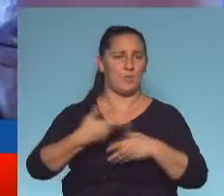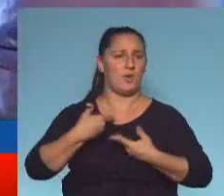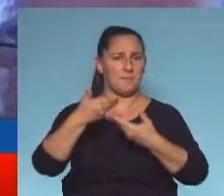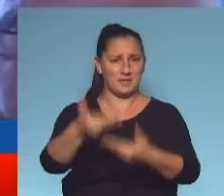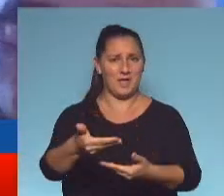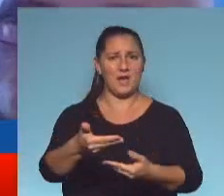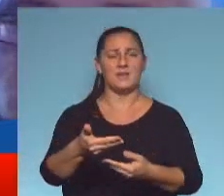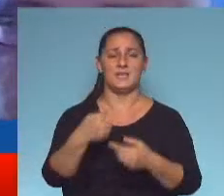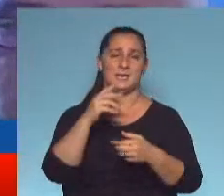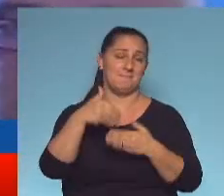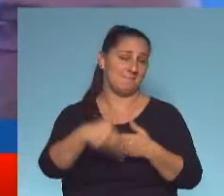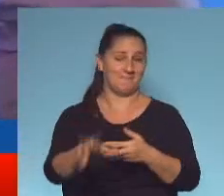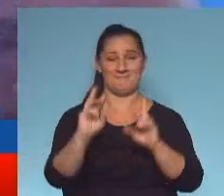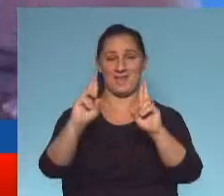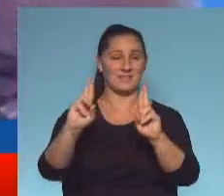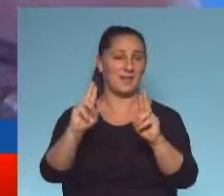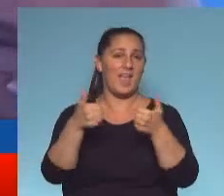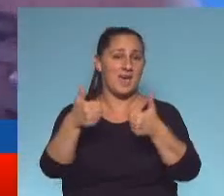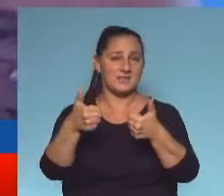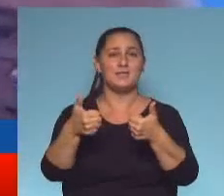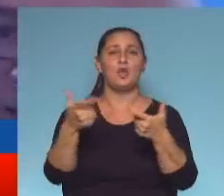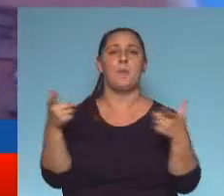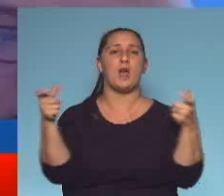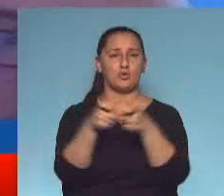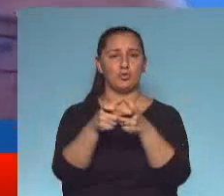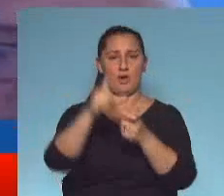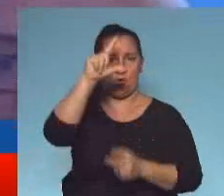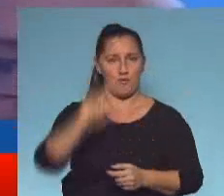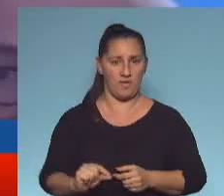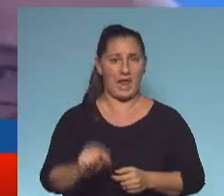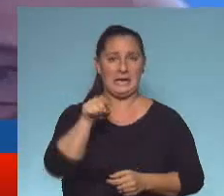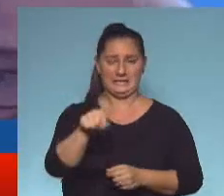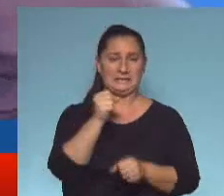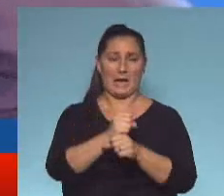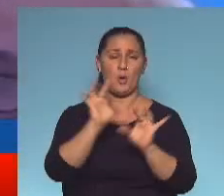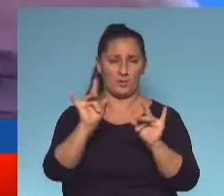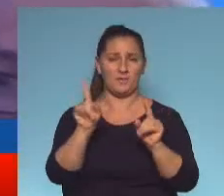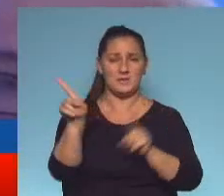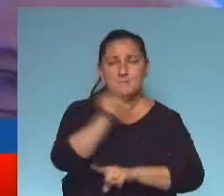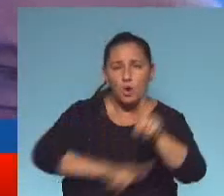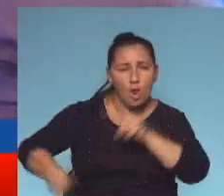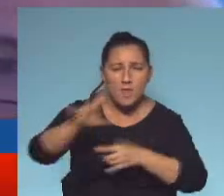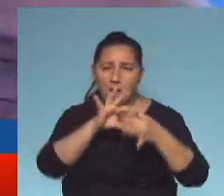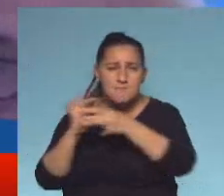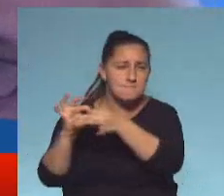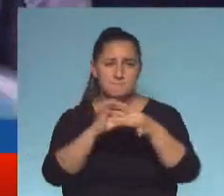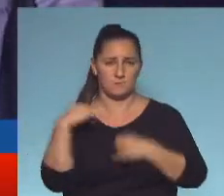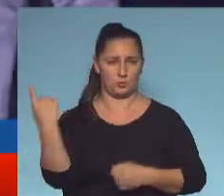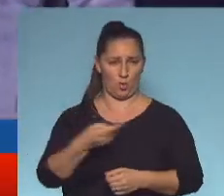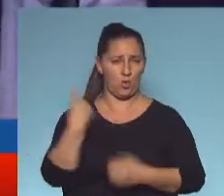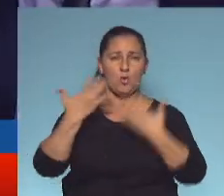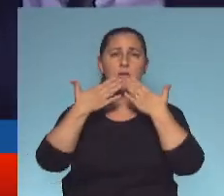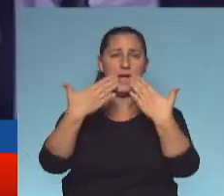invitación y éxitos al Consejo Federal en esta difícil tarea de coordinarnos entre todos. Gracias.